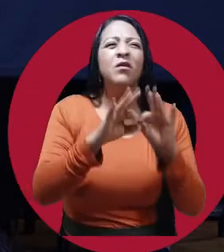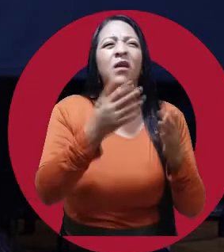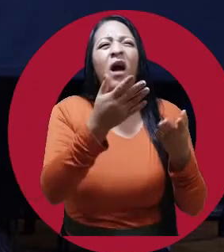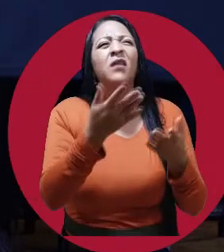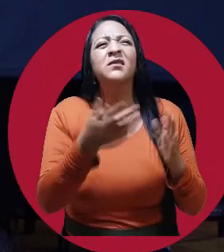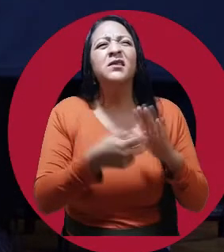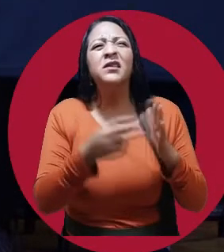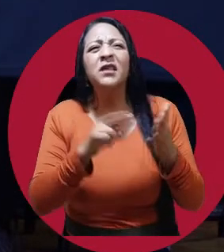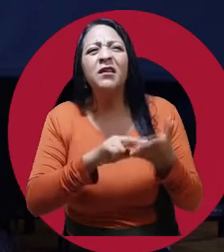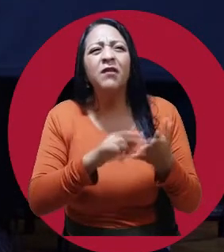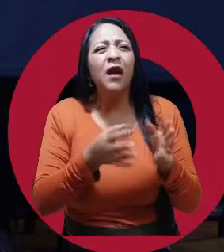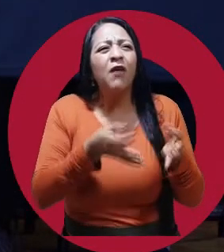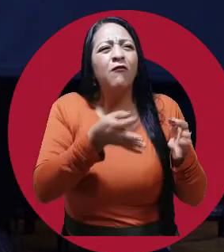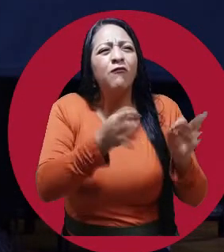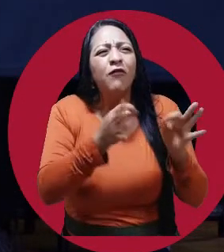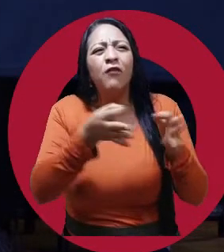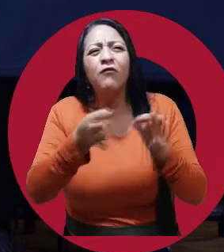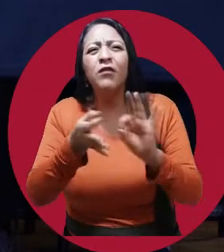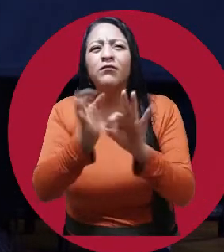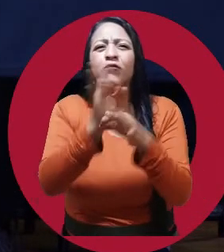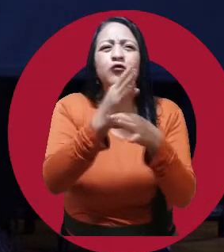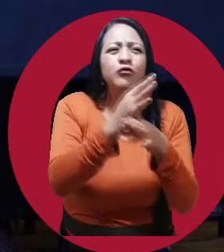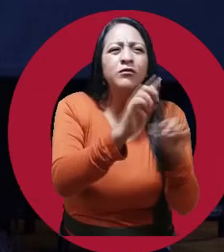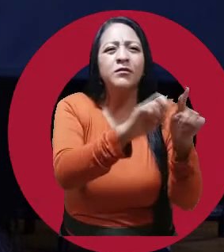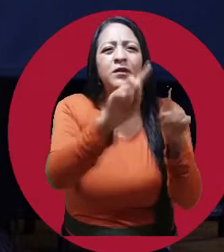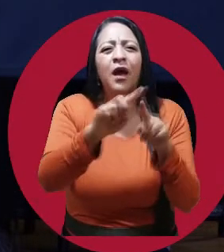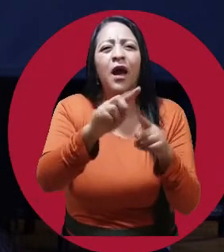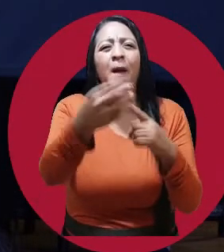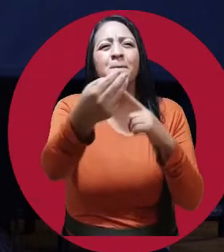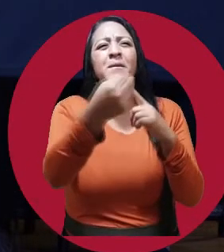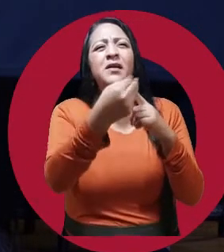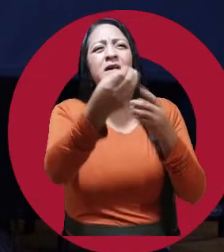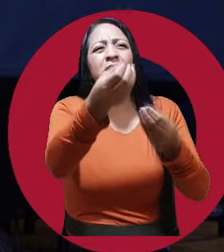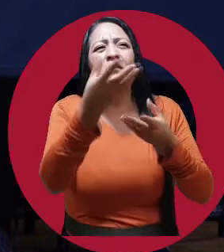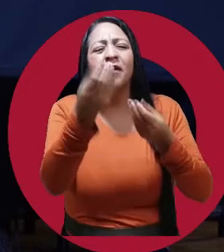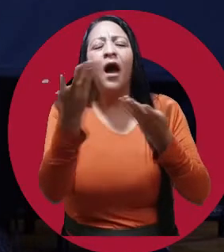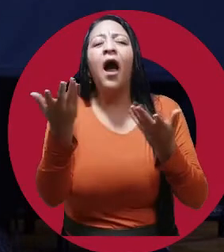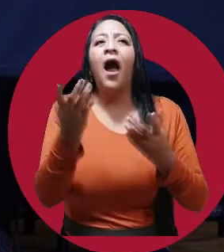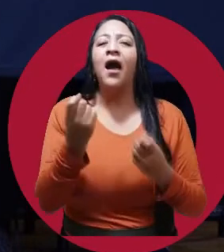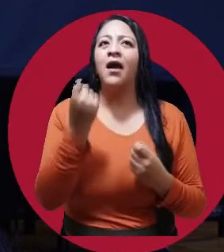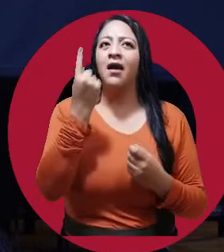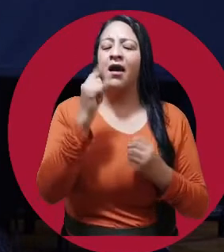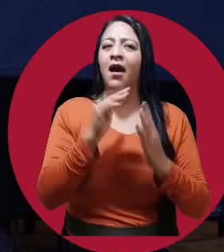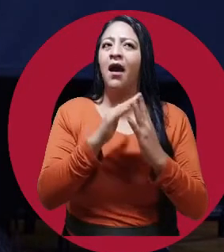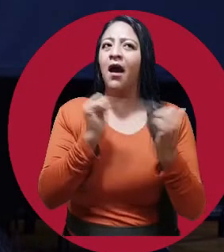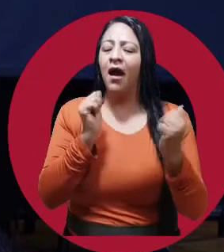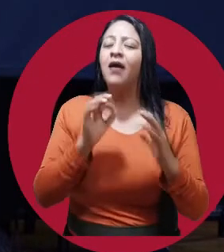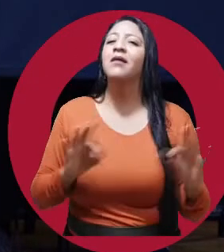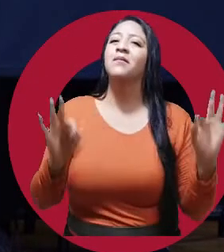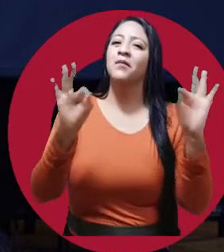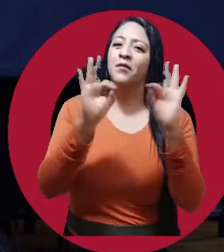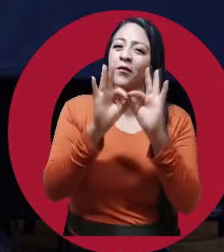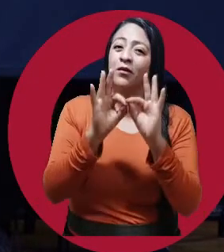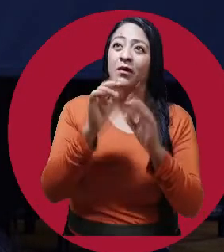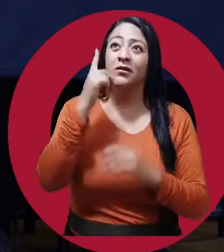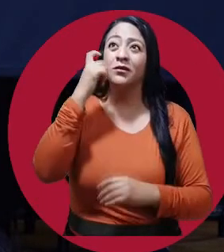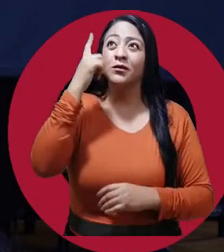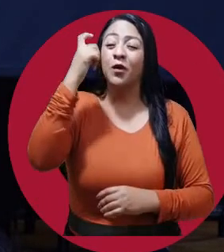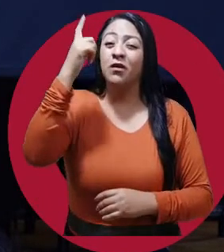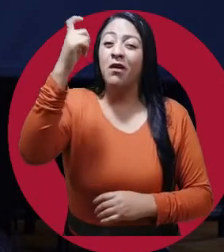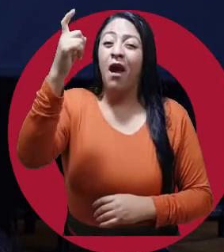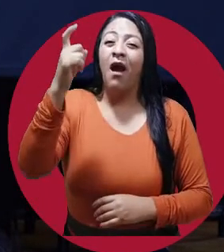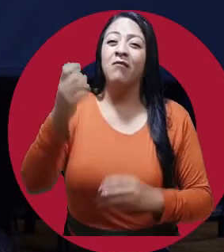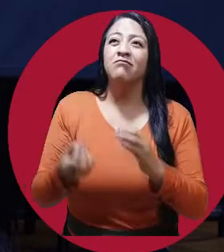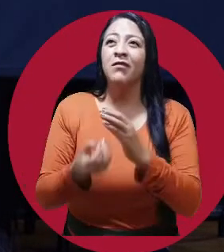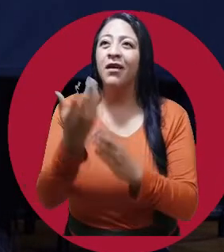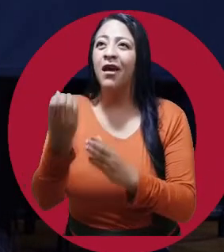son sus ciclos, cuáles están siendo sus respuestas y sus mensajes para nosotros, no vamos a poder soñar, poder